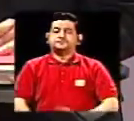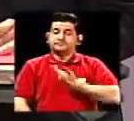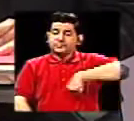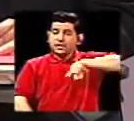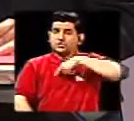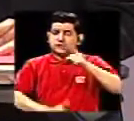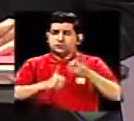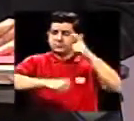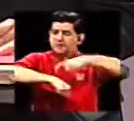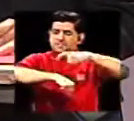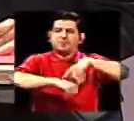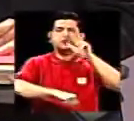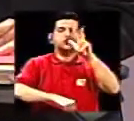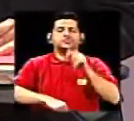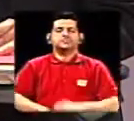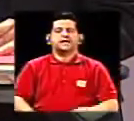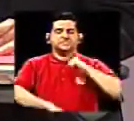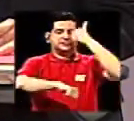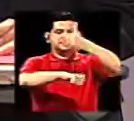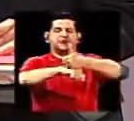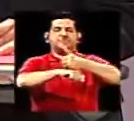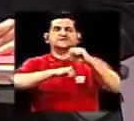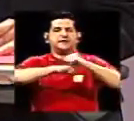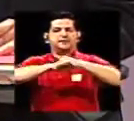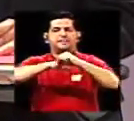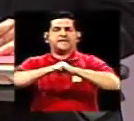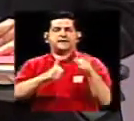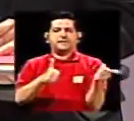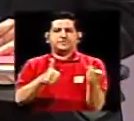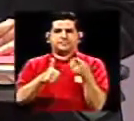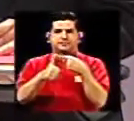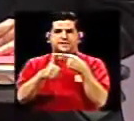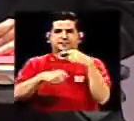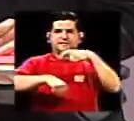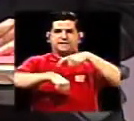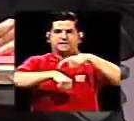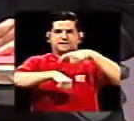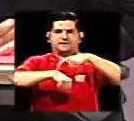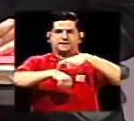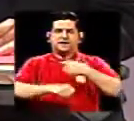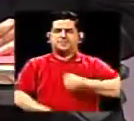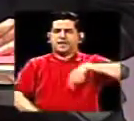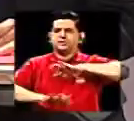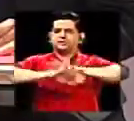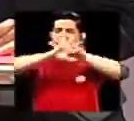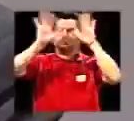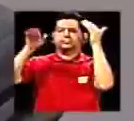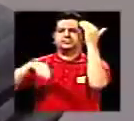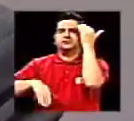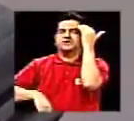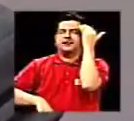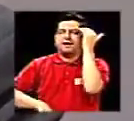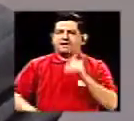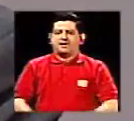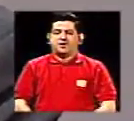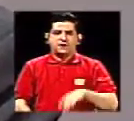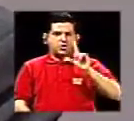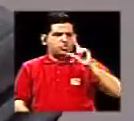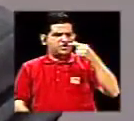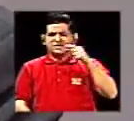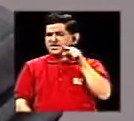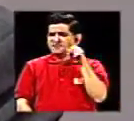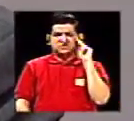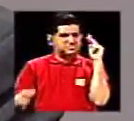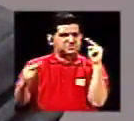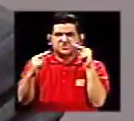Nosotros desde el principio definimos tres momentos en la campaña. La primera etapa estábamos muy claros de que Luis Guillermo no era conocido